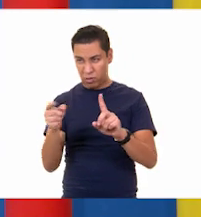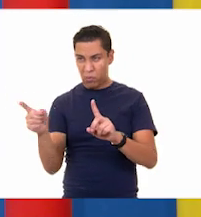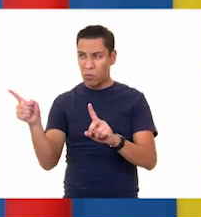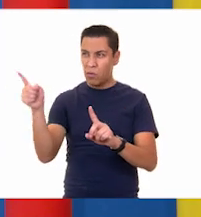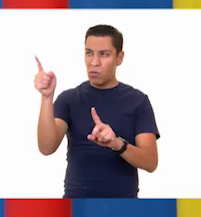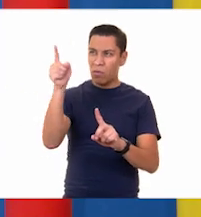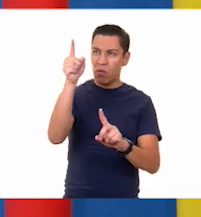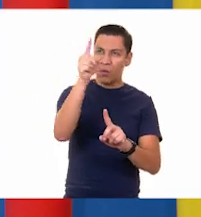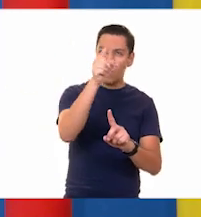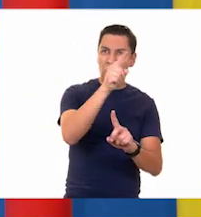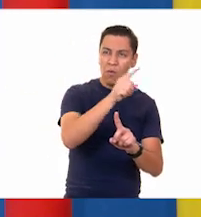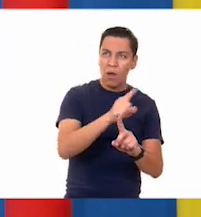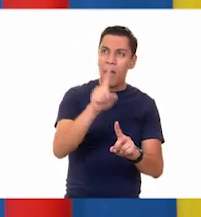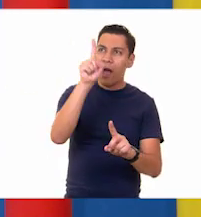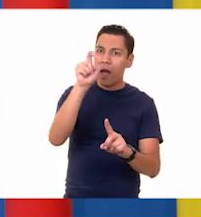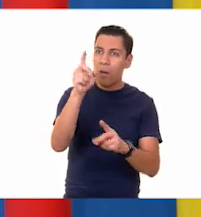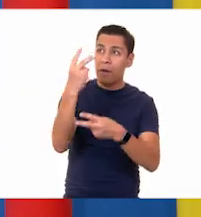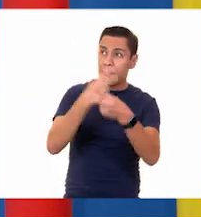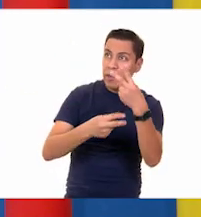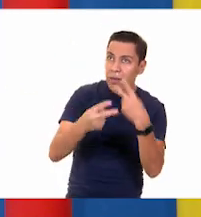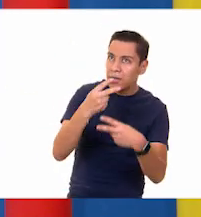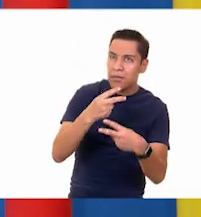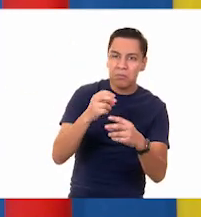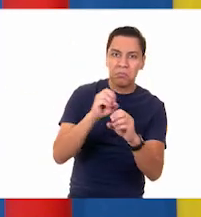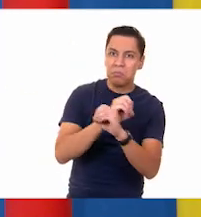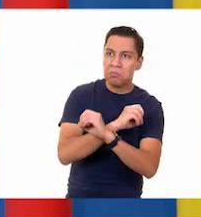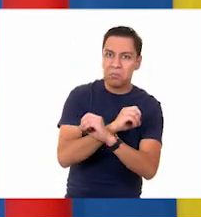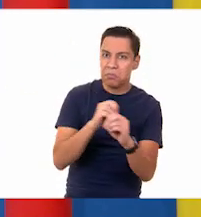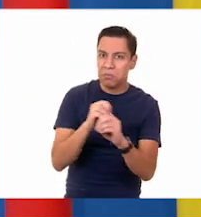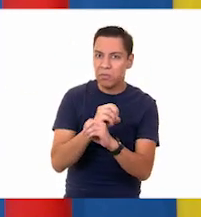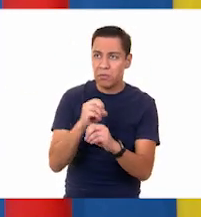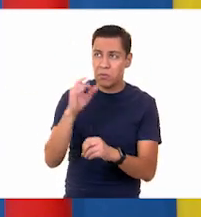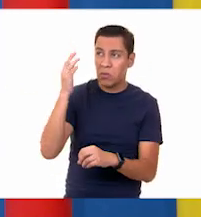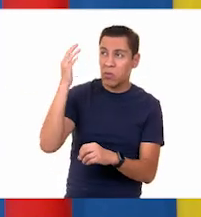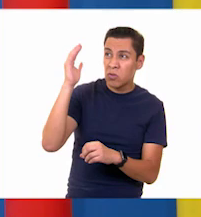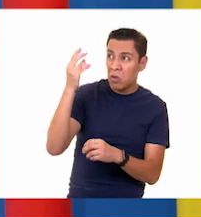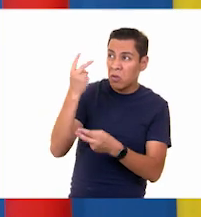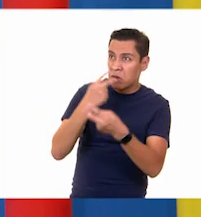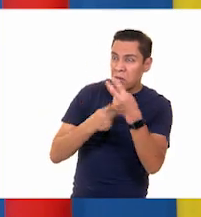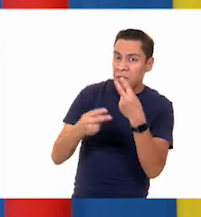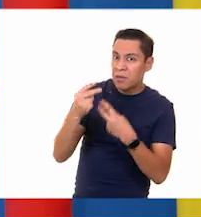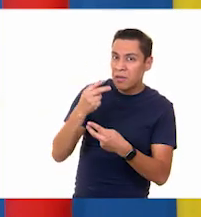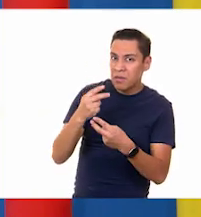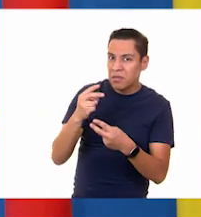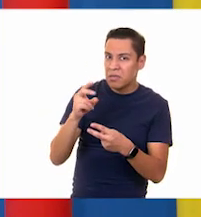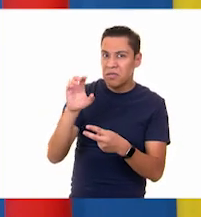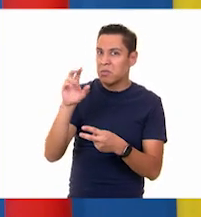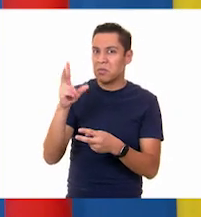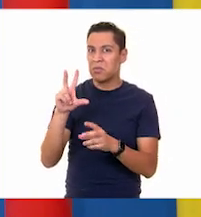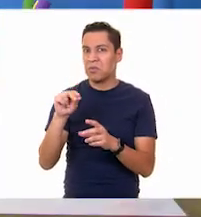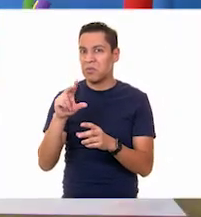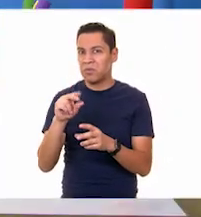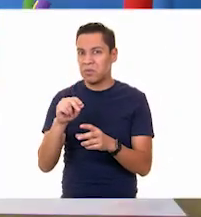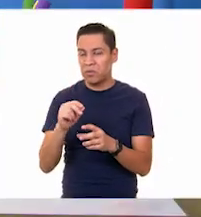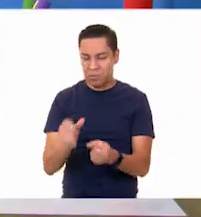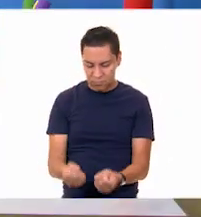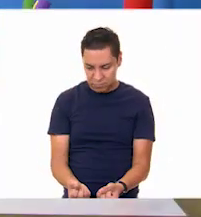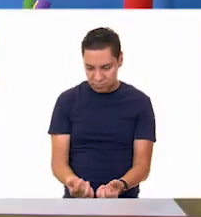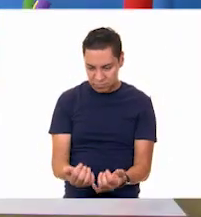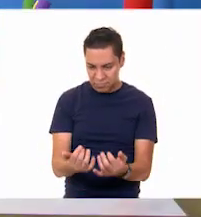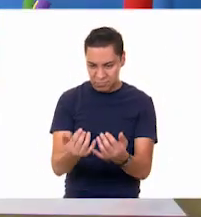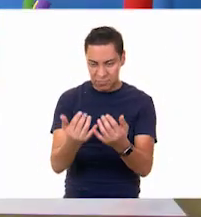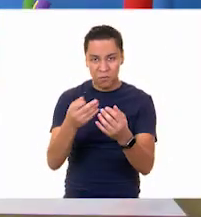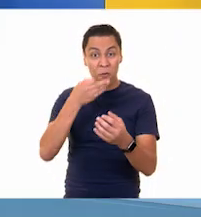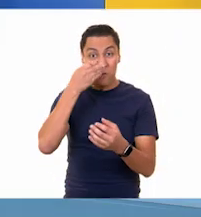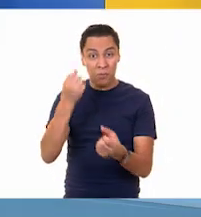condiciona las áreas naturales y la vida en la Tierra, pero ¿no podemos hacer algo o nada al respecto? Claro que podemos,